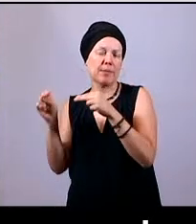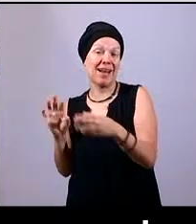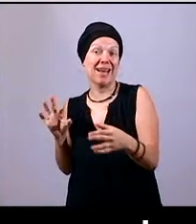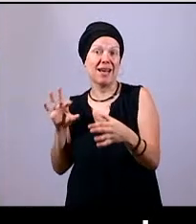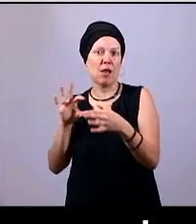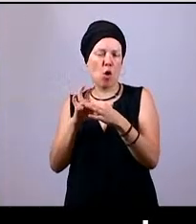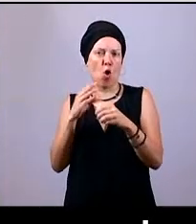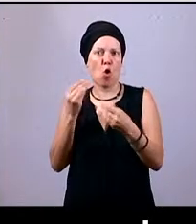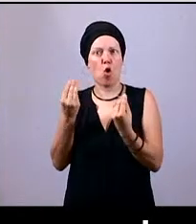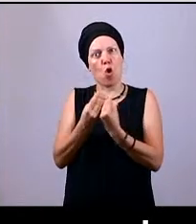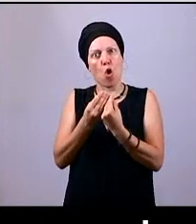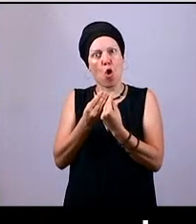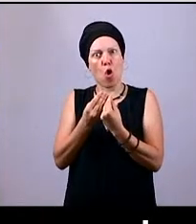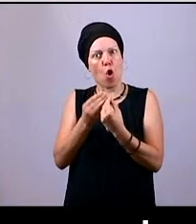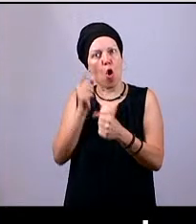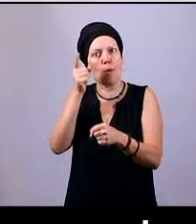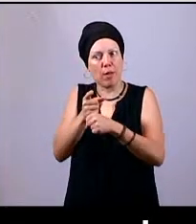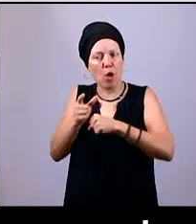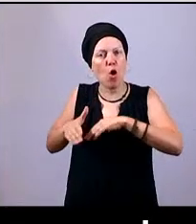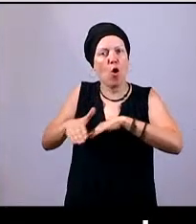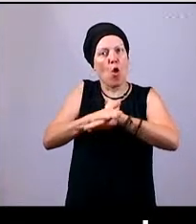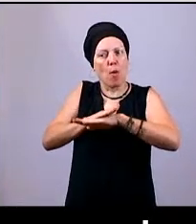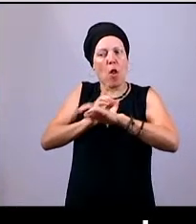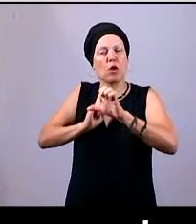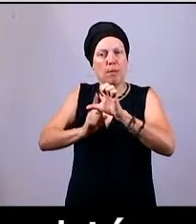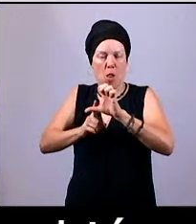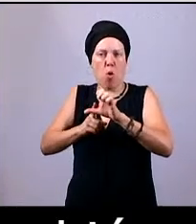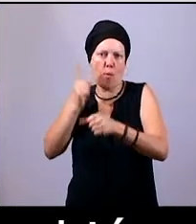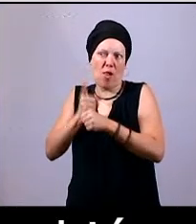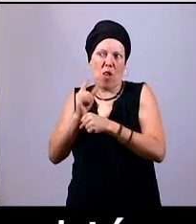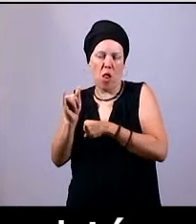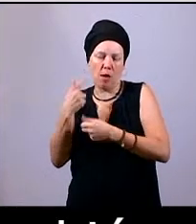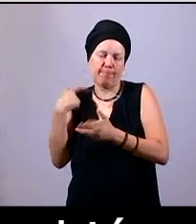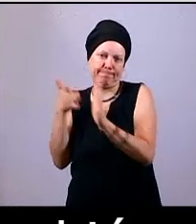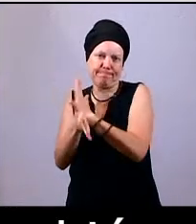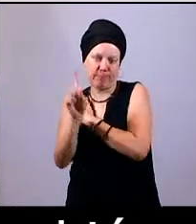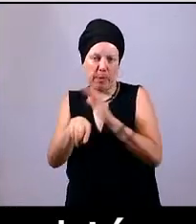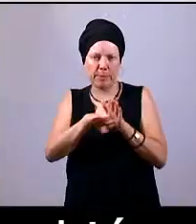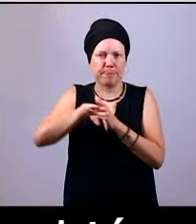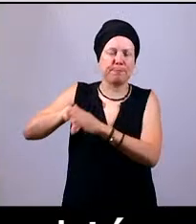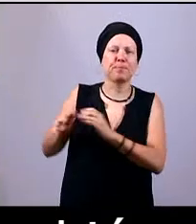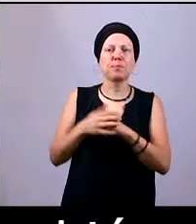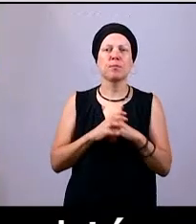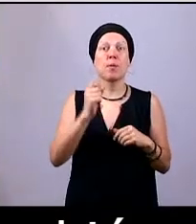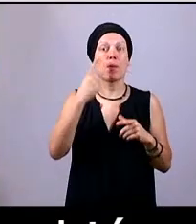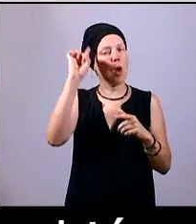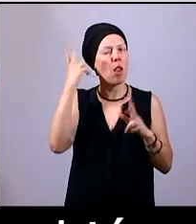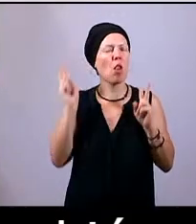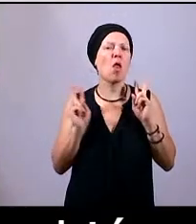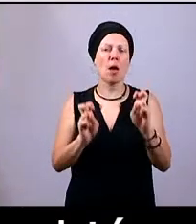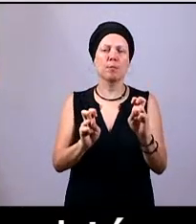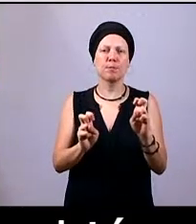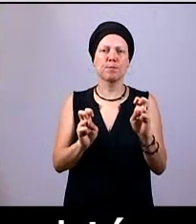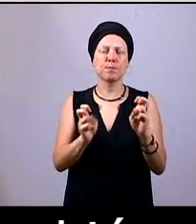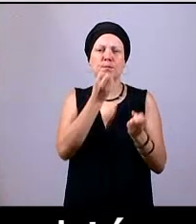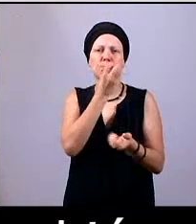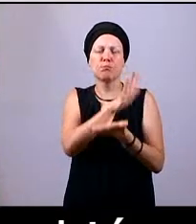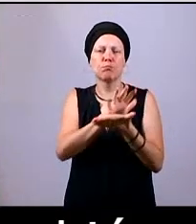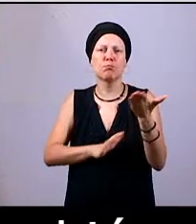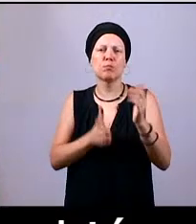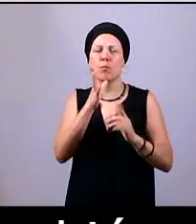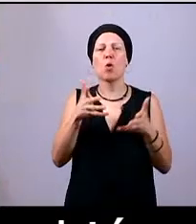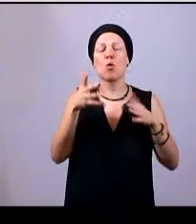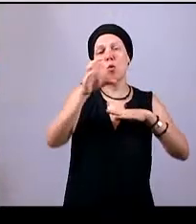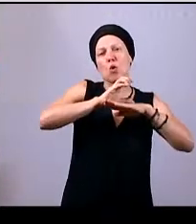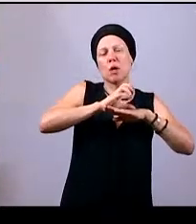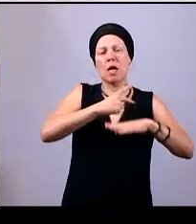con las obligaciones que tiene el Gobierno con Extremadura. Comienzo con una iniciativa propuesta hoy de la Consejería